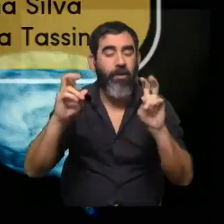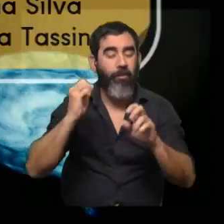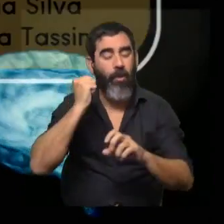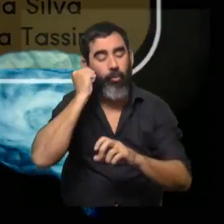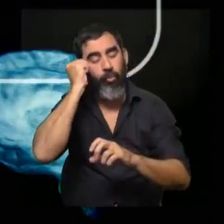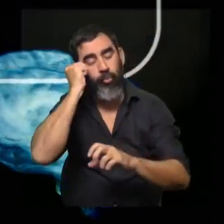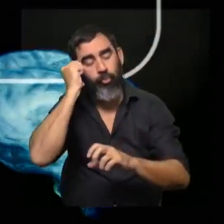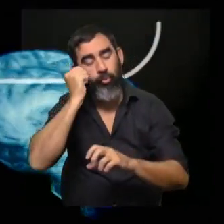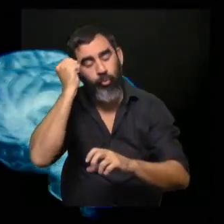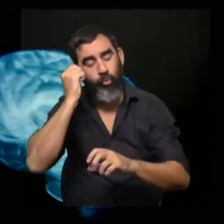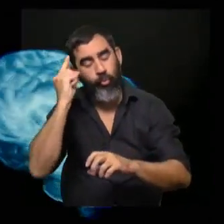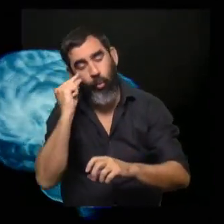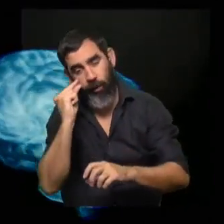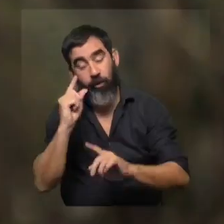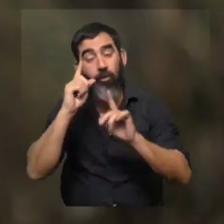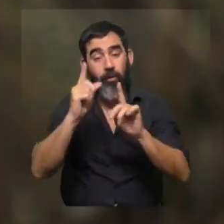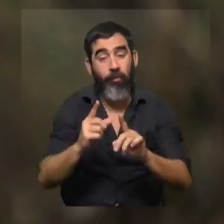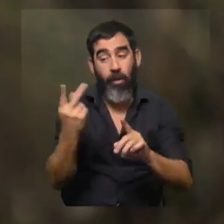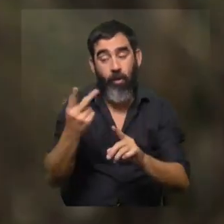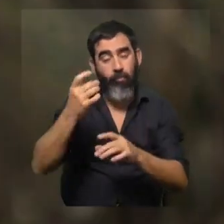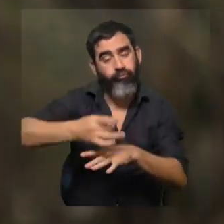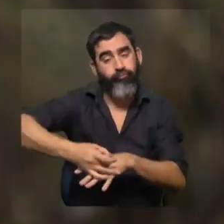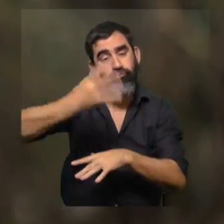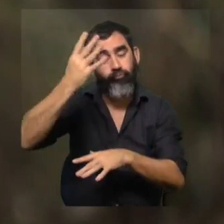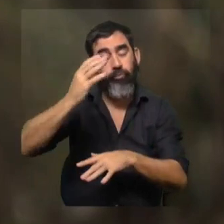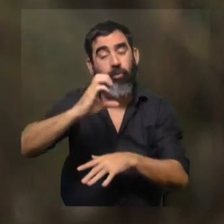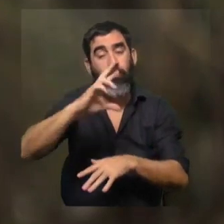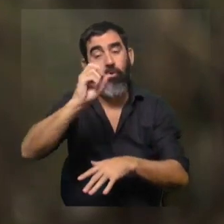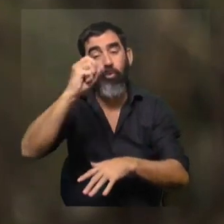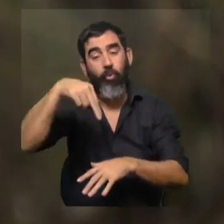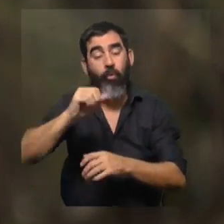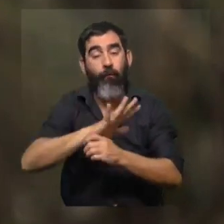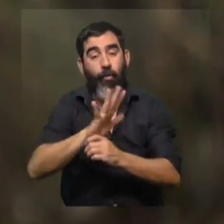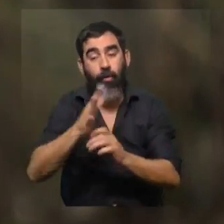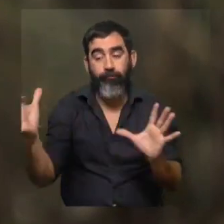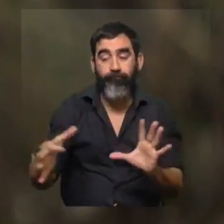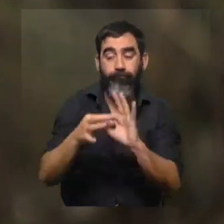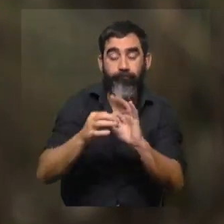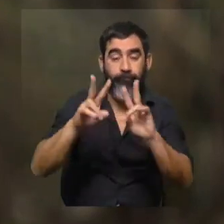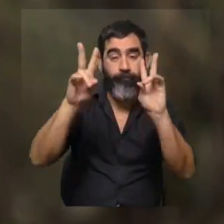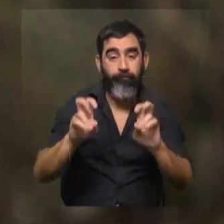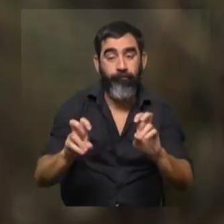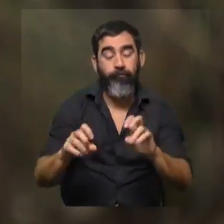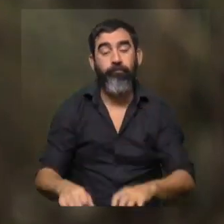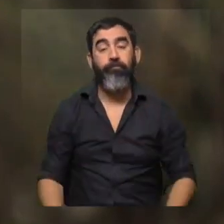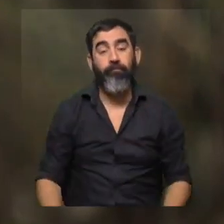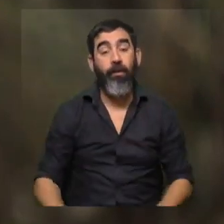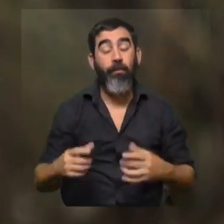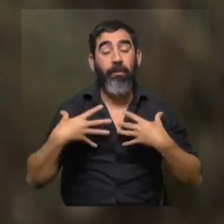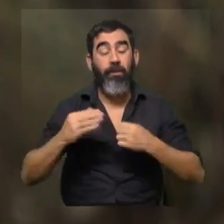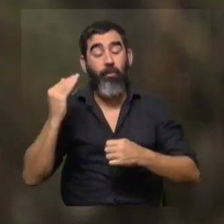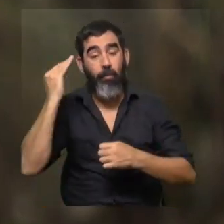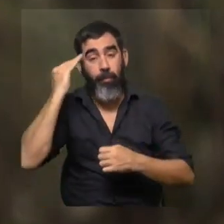bueno, y mis otras tutoras, Ana Silva y Bettina Tassino, son expertas en cronobiología, entonces era para unir un poco el mundo cronobiología, sueño y salud